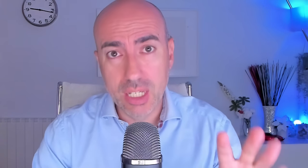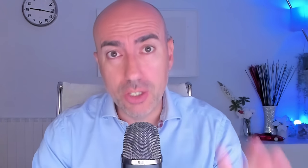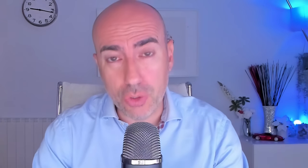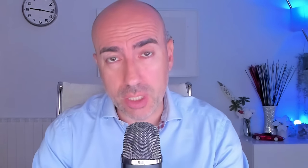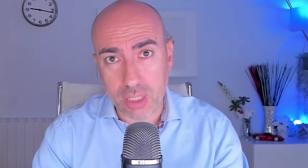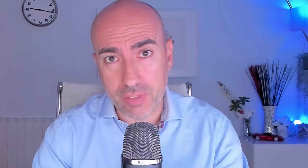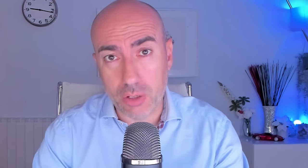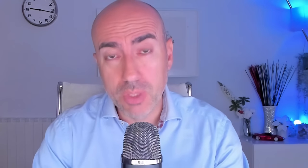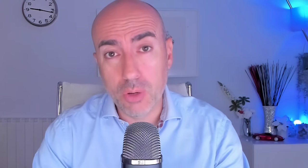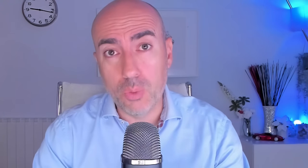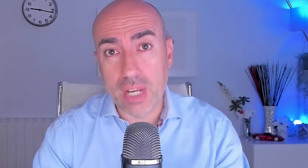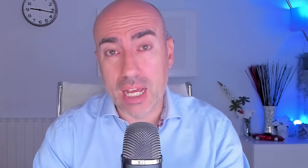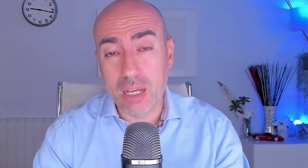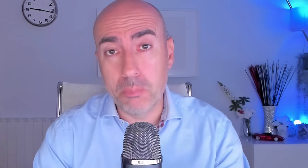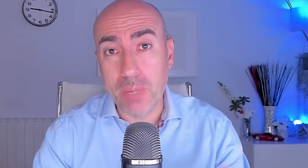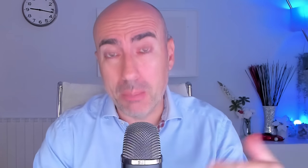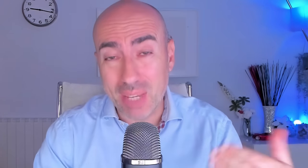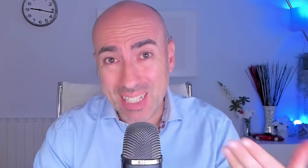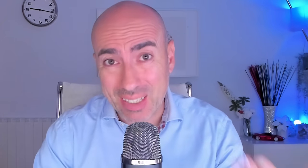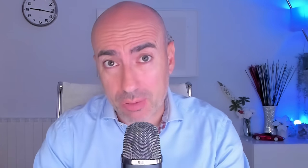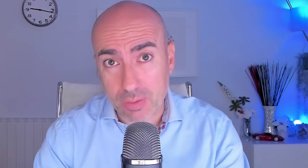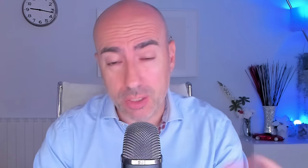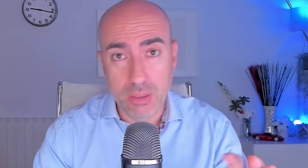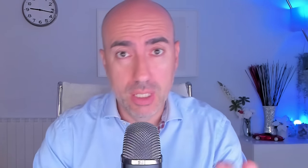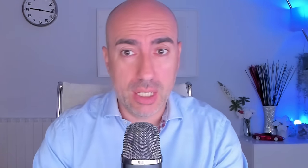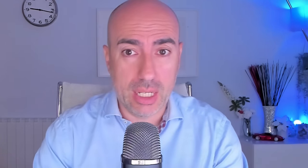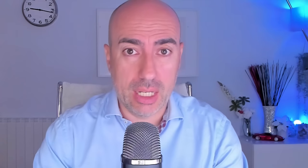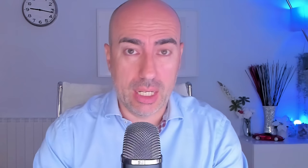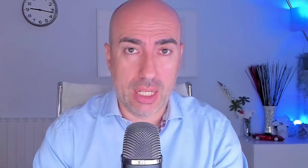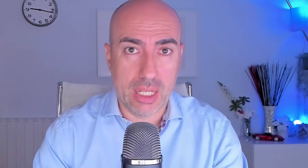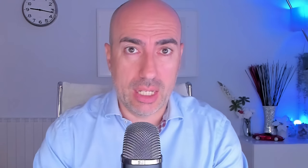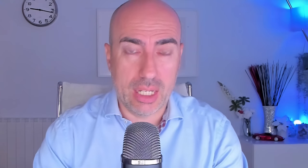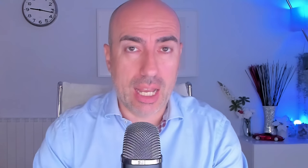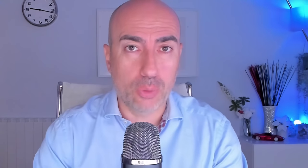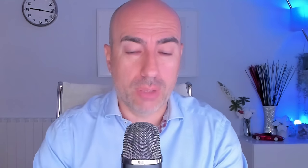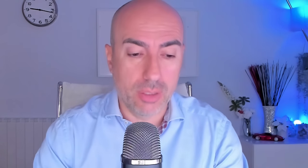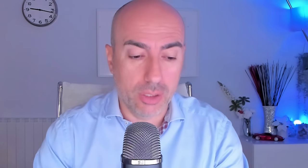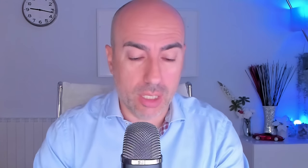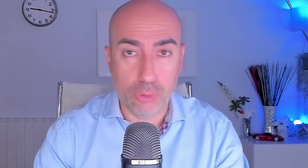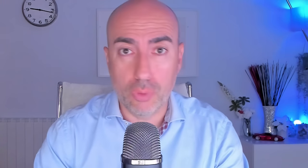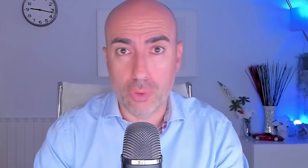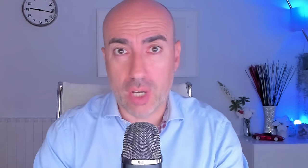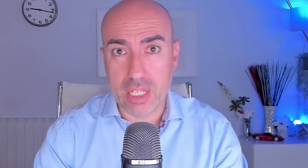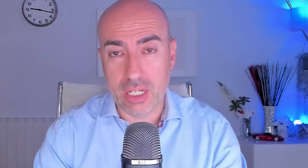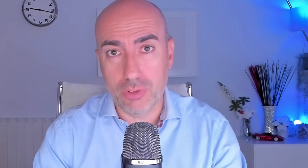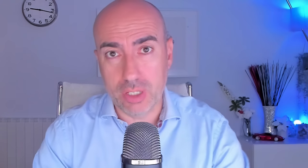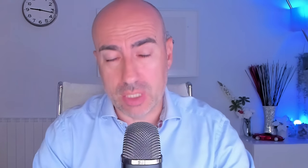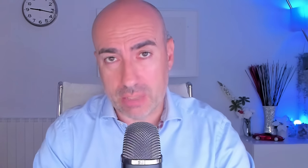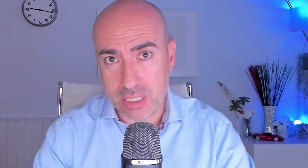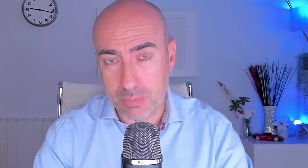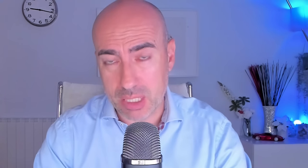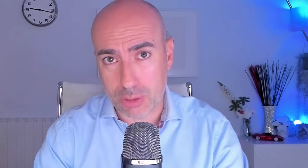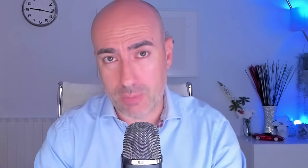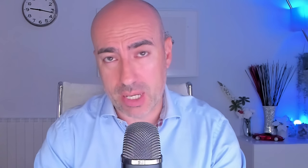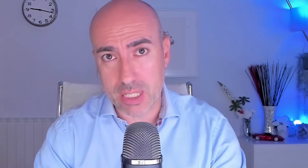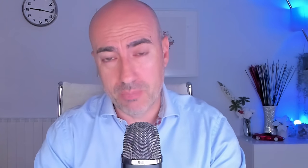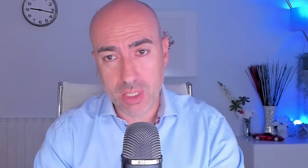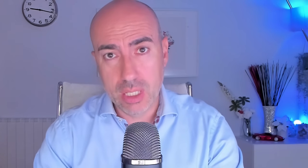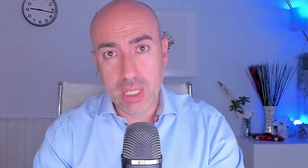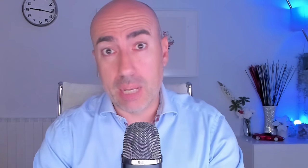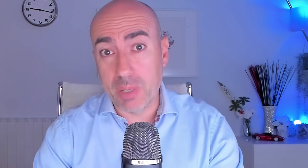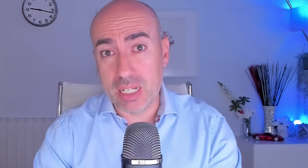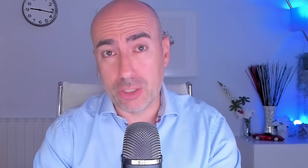los cuales Yo entr veo una premeditación en la actuación que tuvo ayer el gobierno a través del ministro